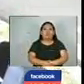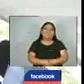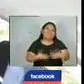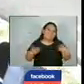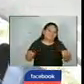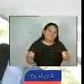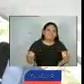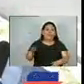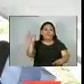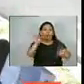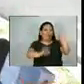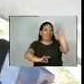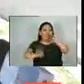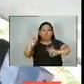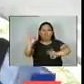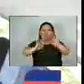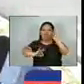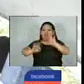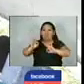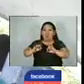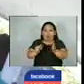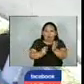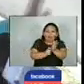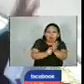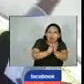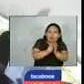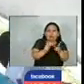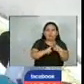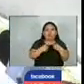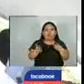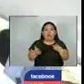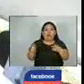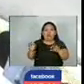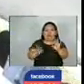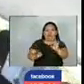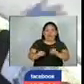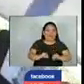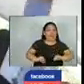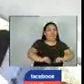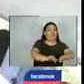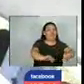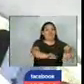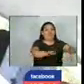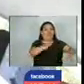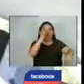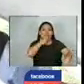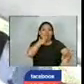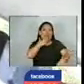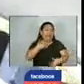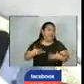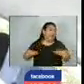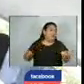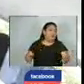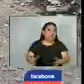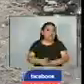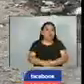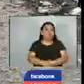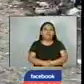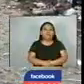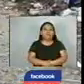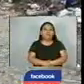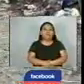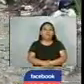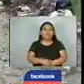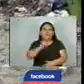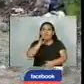era la basura? Hay moscas, moscas, gusanos, los animalitos vienen a regarla y dejan ahí todo el reguero de basura.